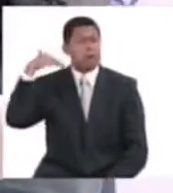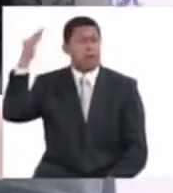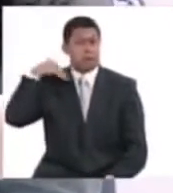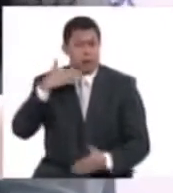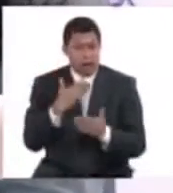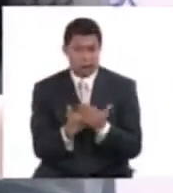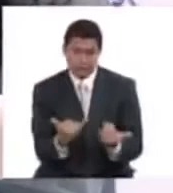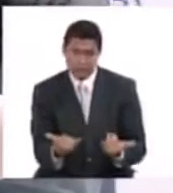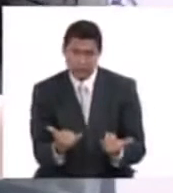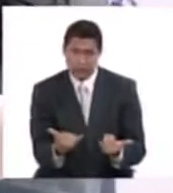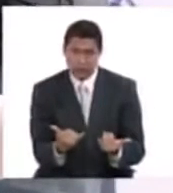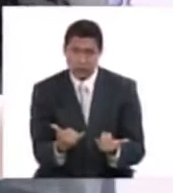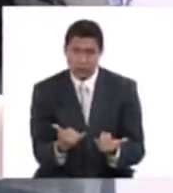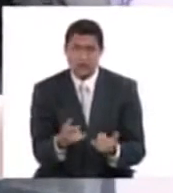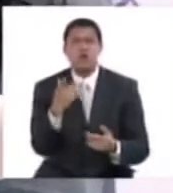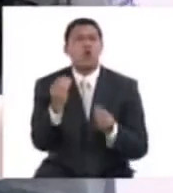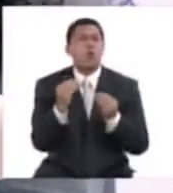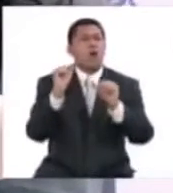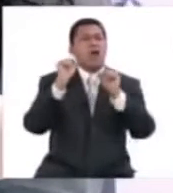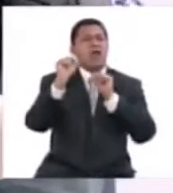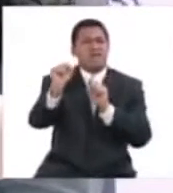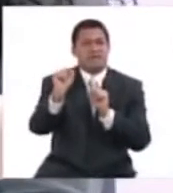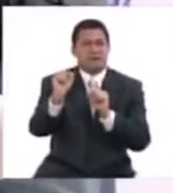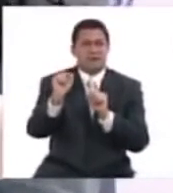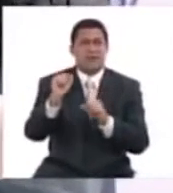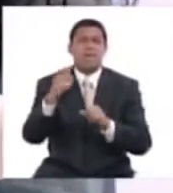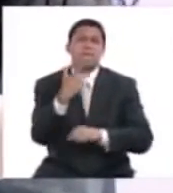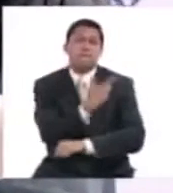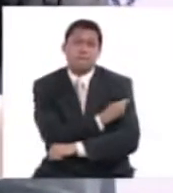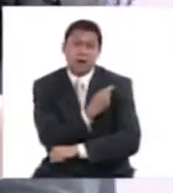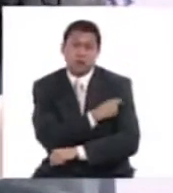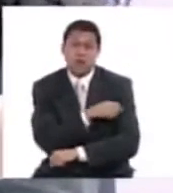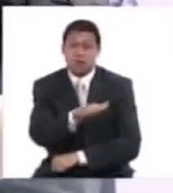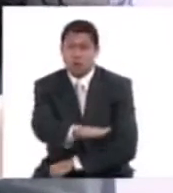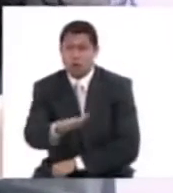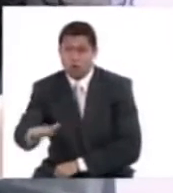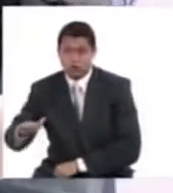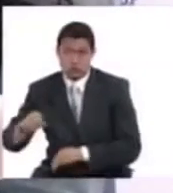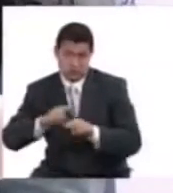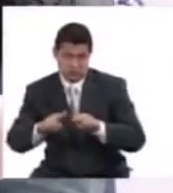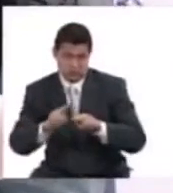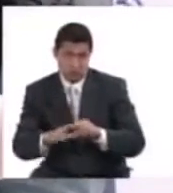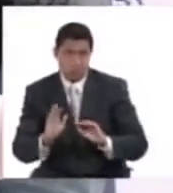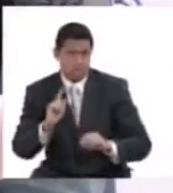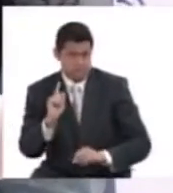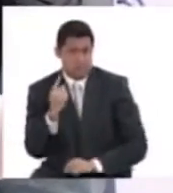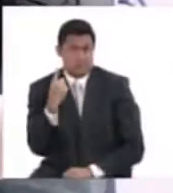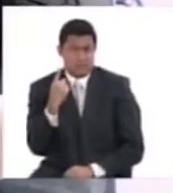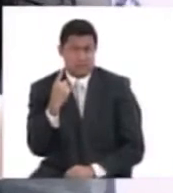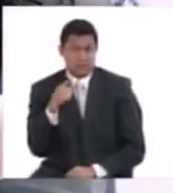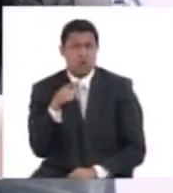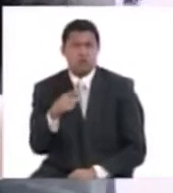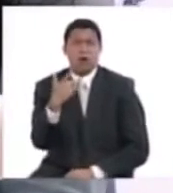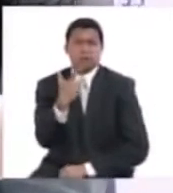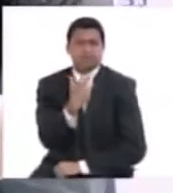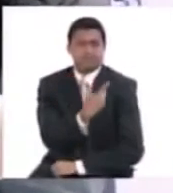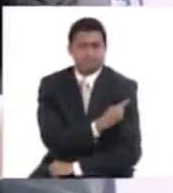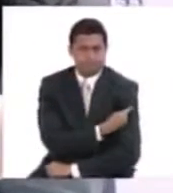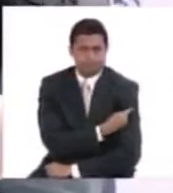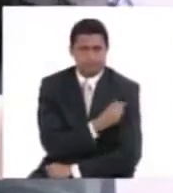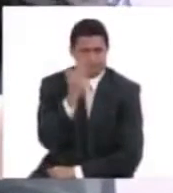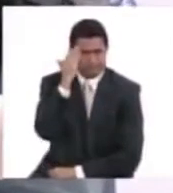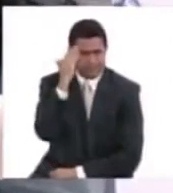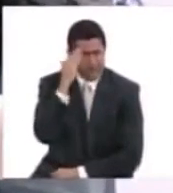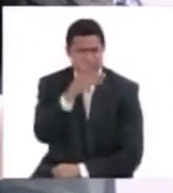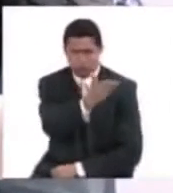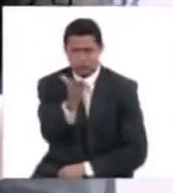aproximadamente, y la manera de prevenir es vacunando a nuestros niños principalmente. Es una vacuna que es conocida